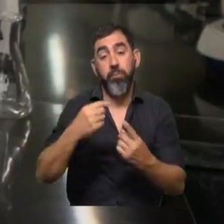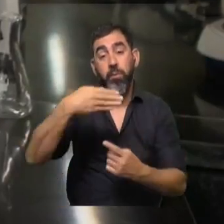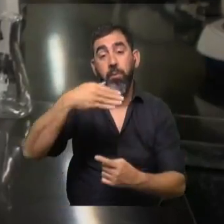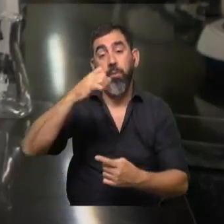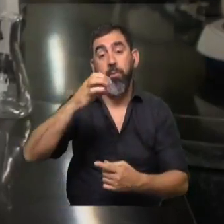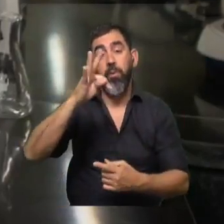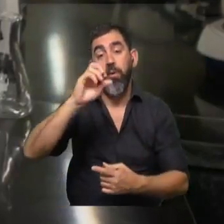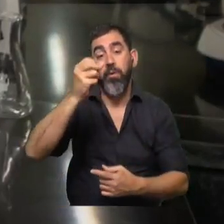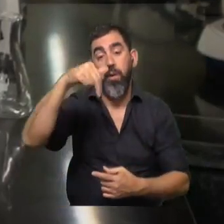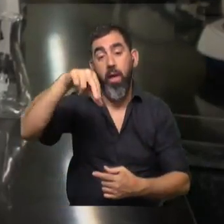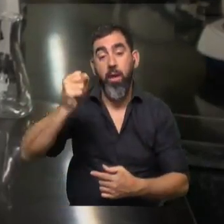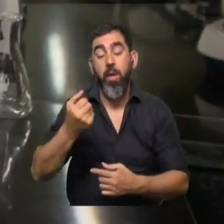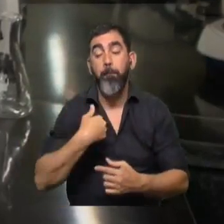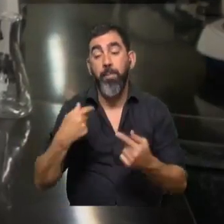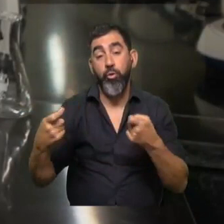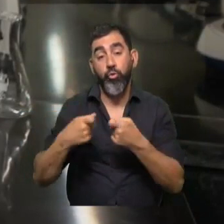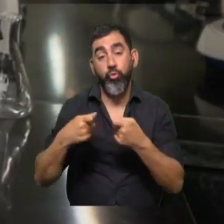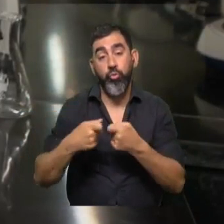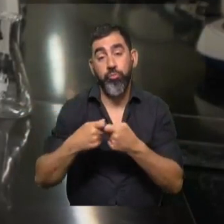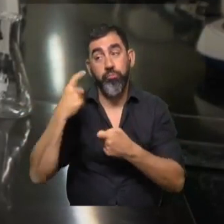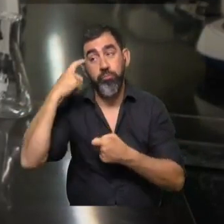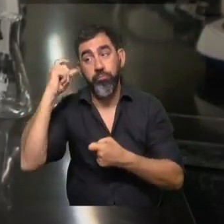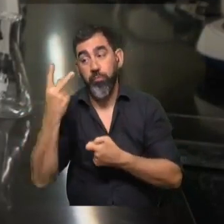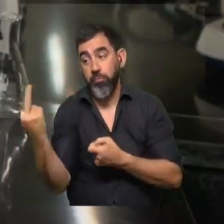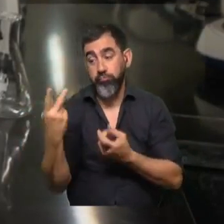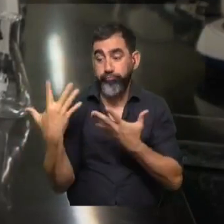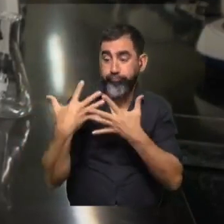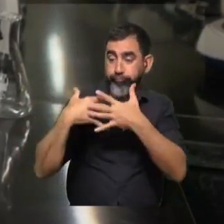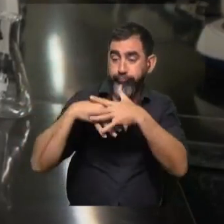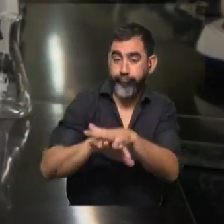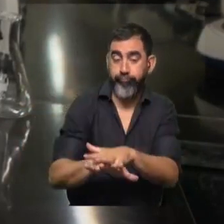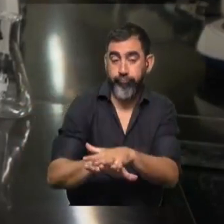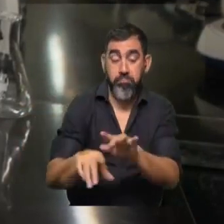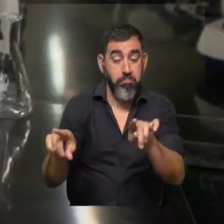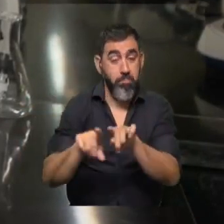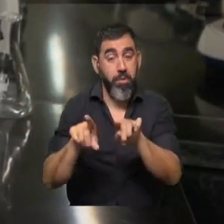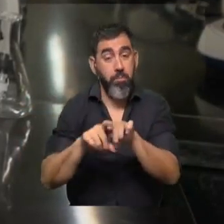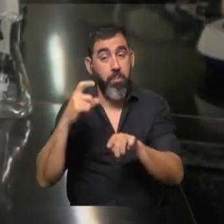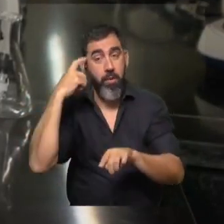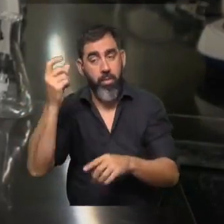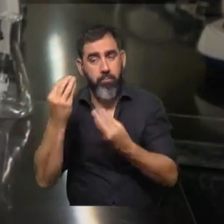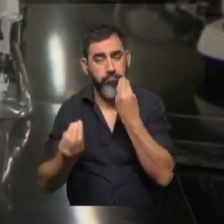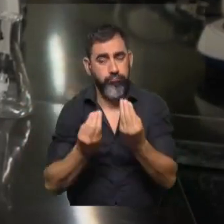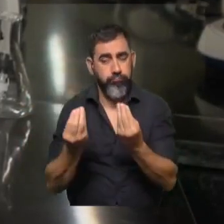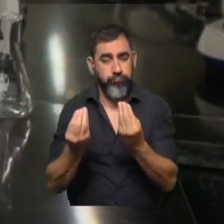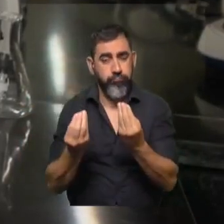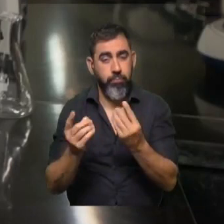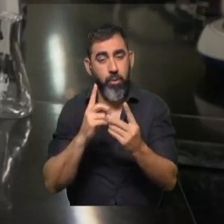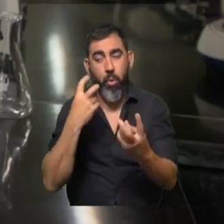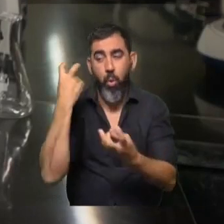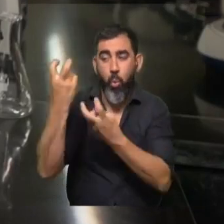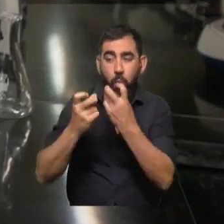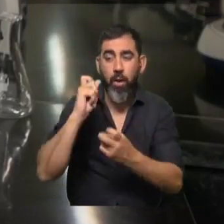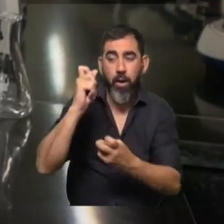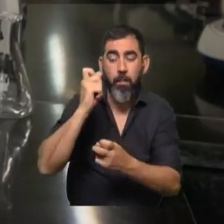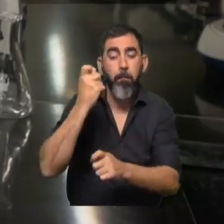que ahí unimos nuestras dos ideas, que básicamente eran lo mismo, y dijimos, bueno, en lugar de salir a buscar quién es la